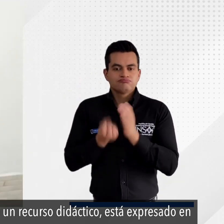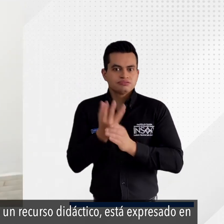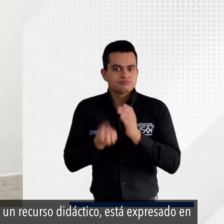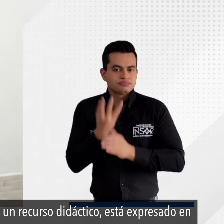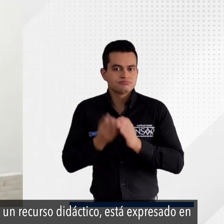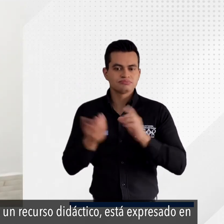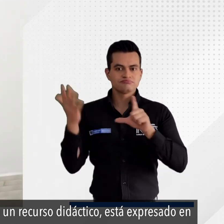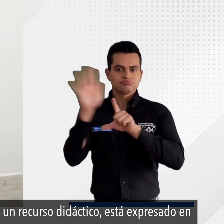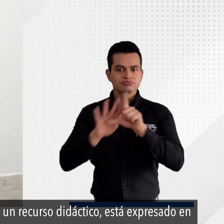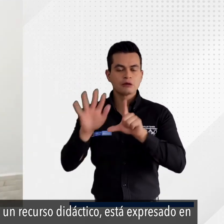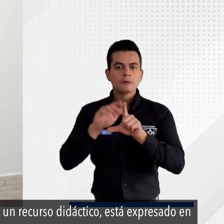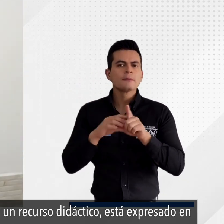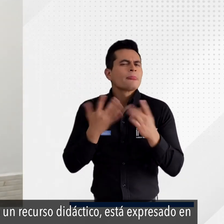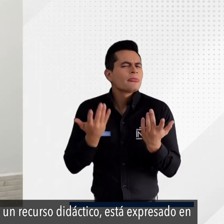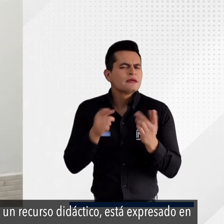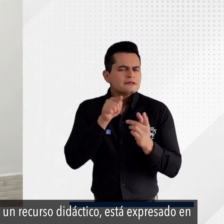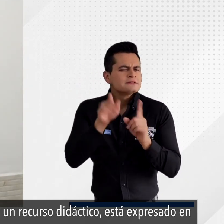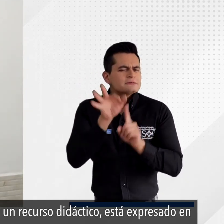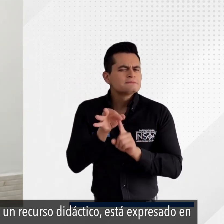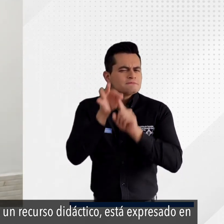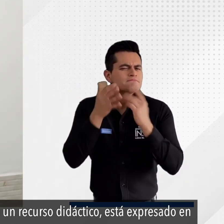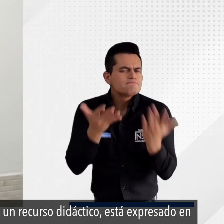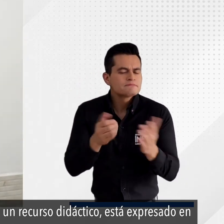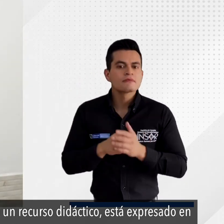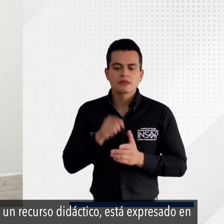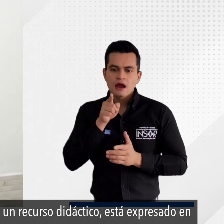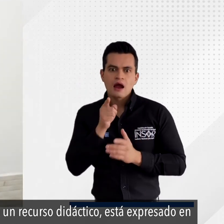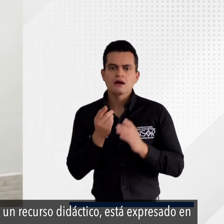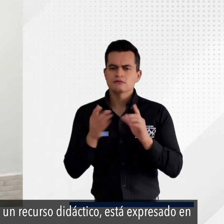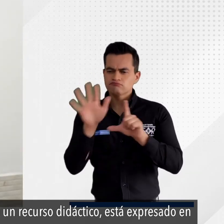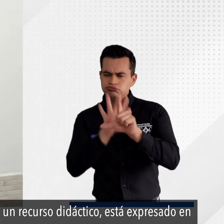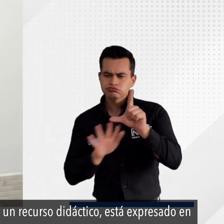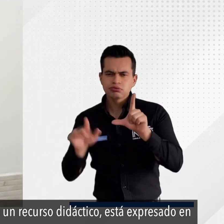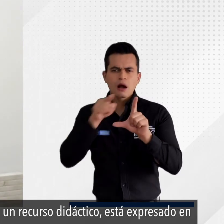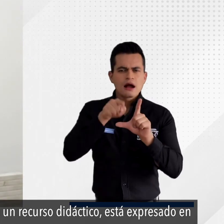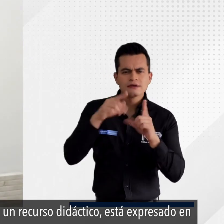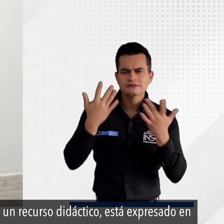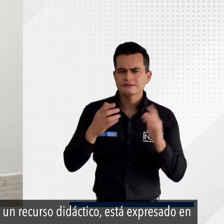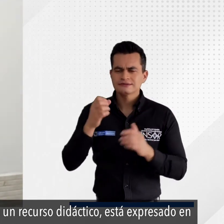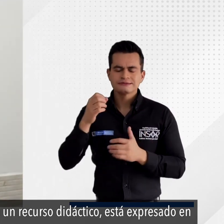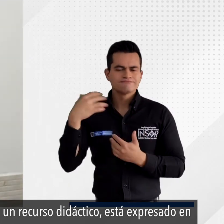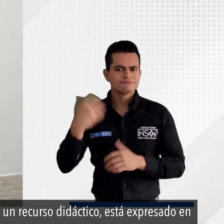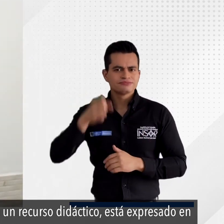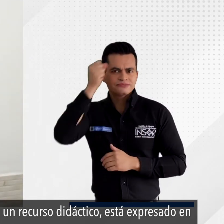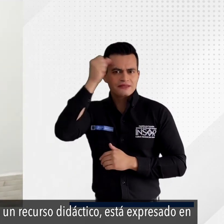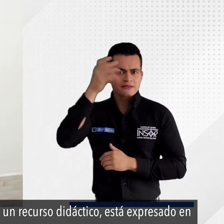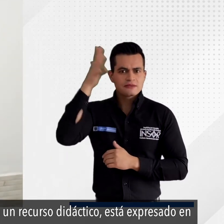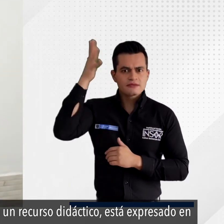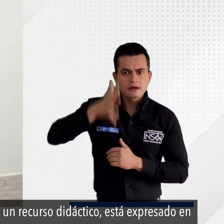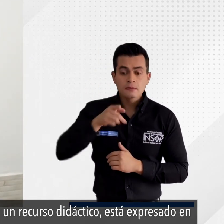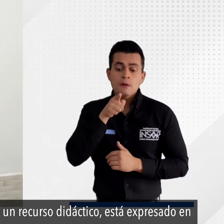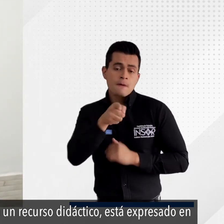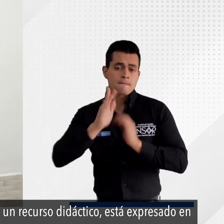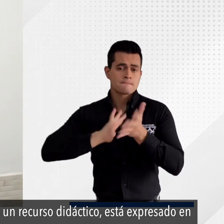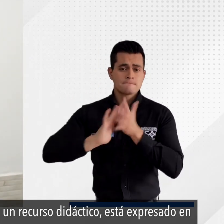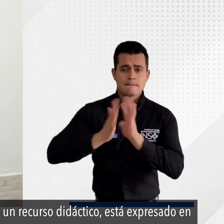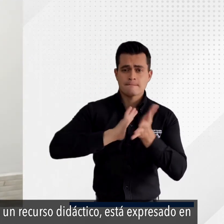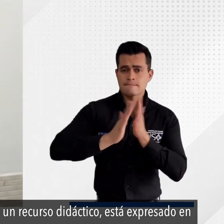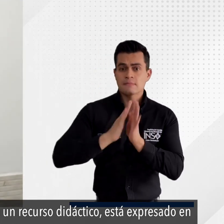recurso didáctico, está expresado en lengua de señas por profesionales